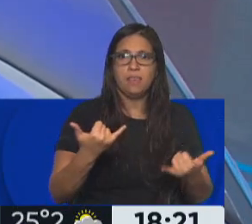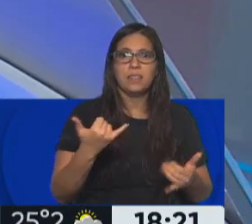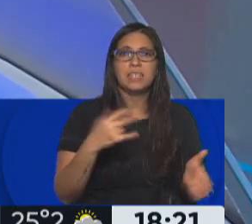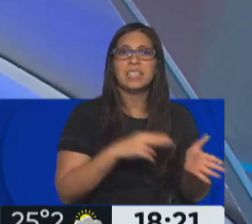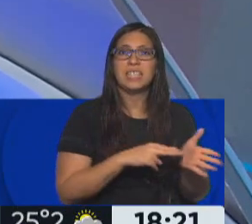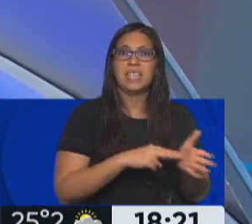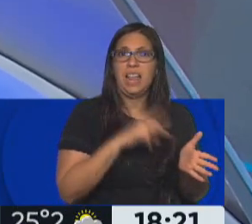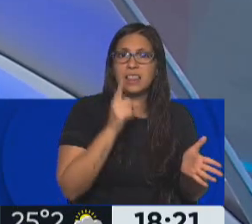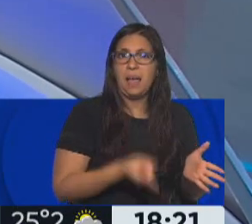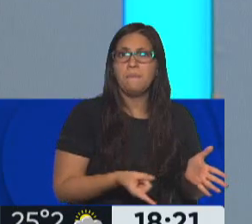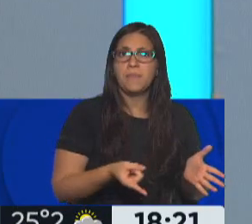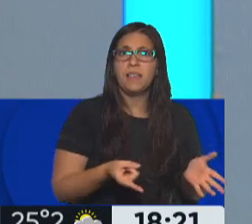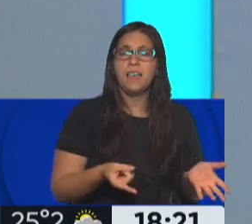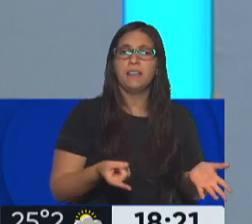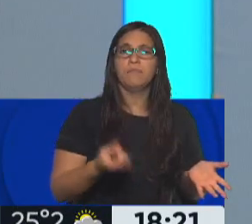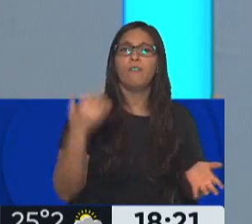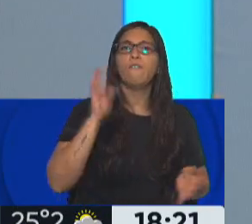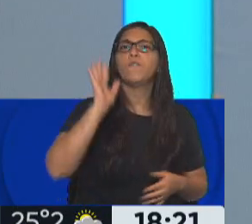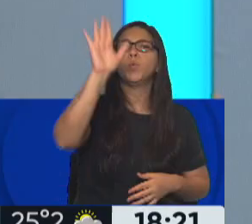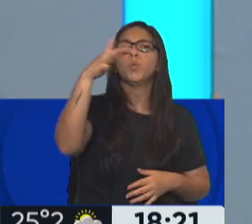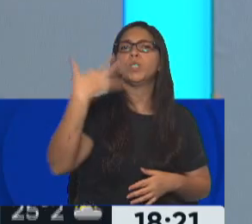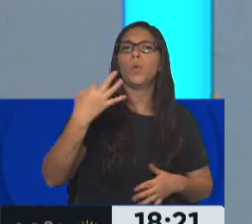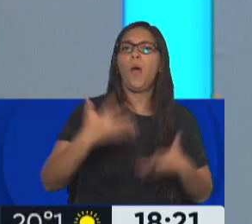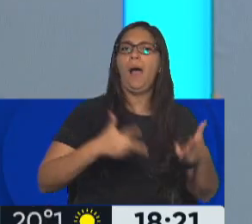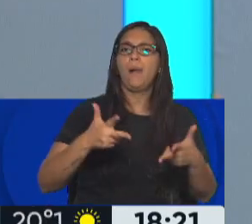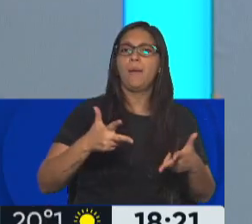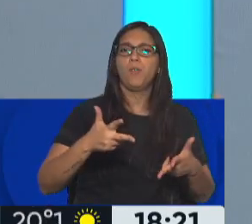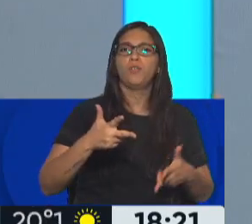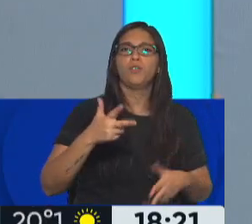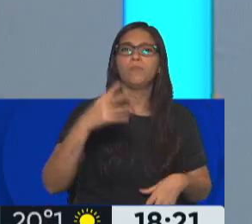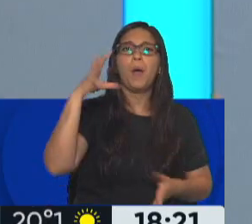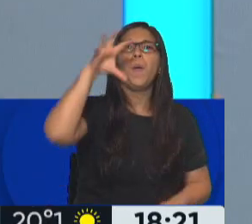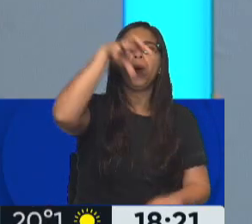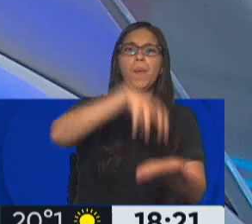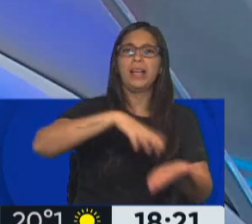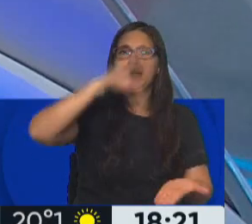descarto incluso que en un futuro estemos hablando, por ejemplo, de una base militar en Alepo. Ah, mirá.